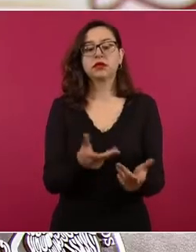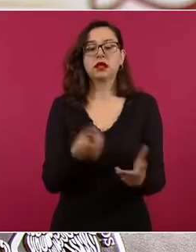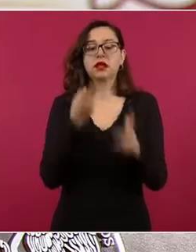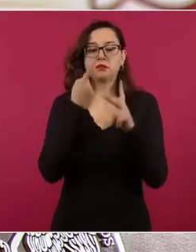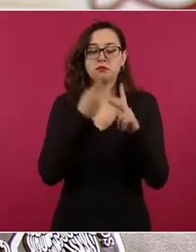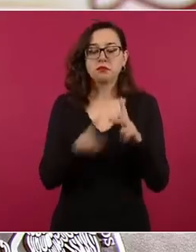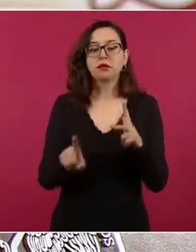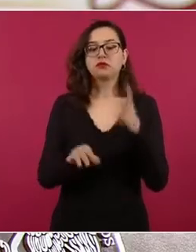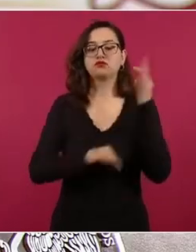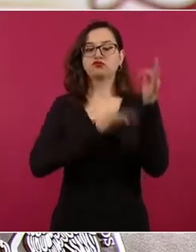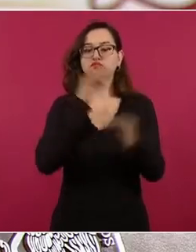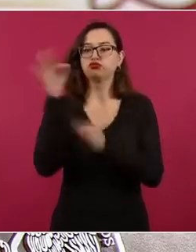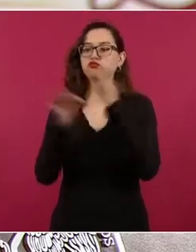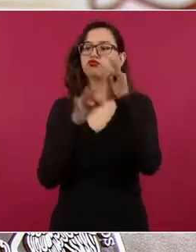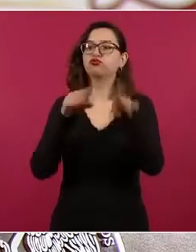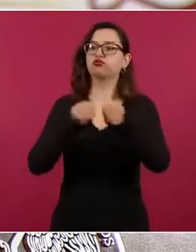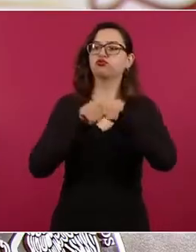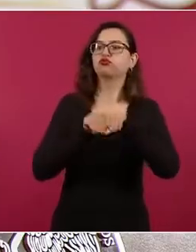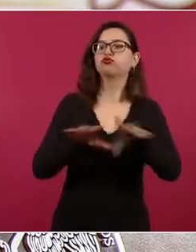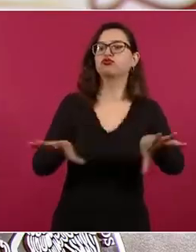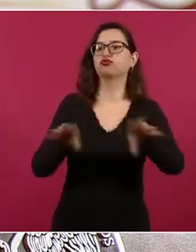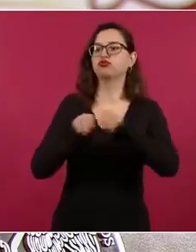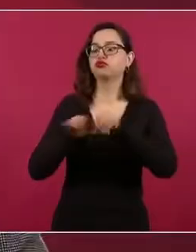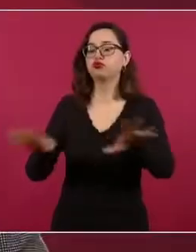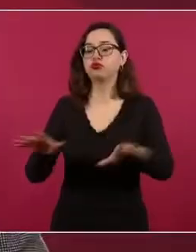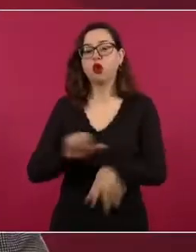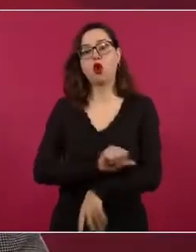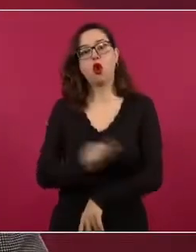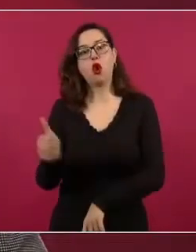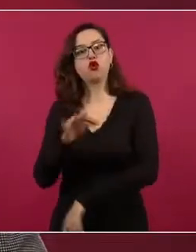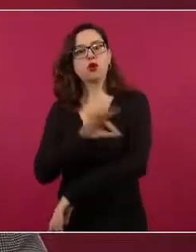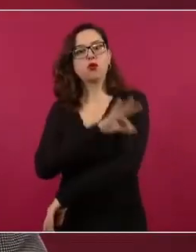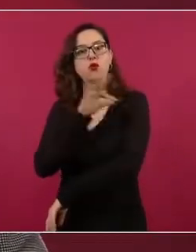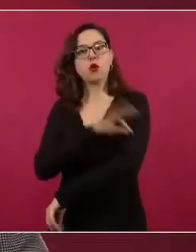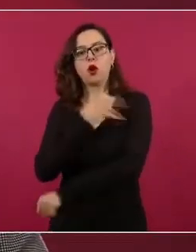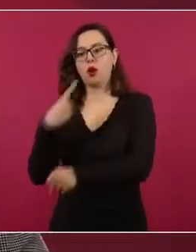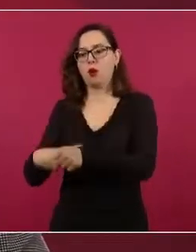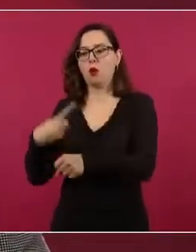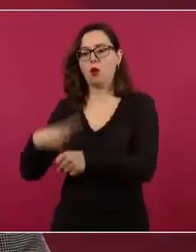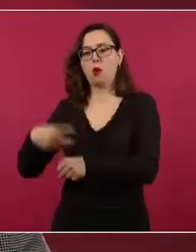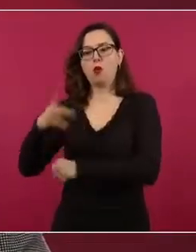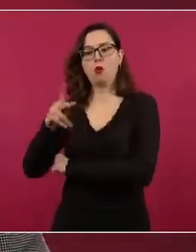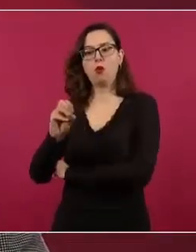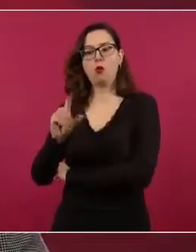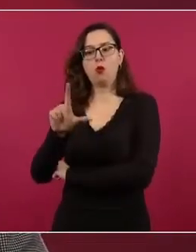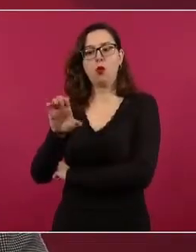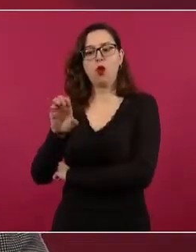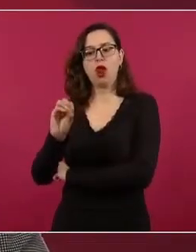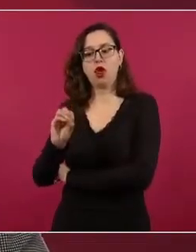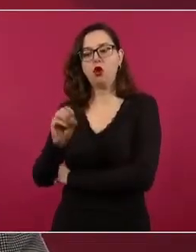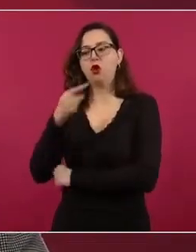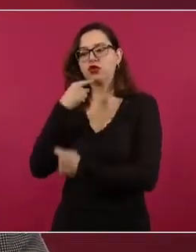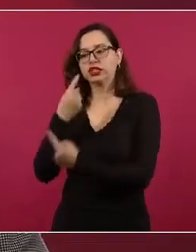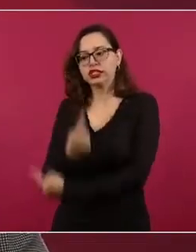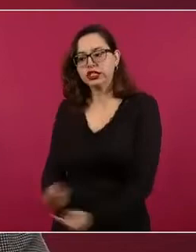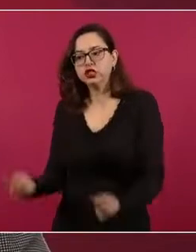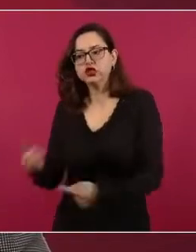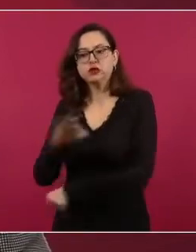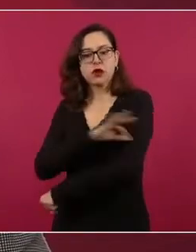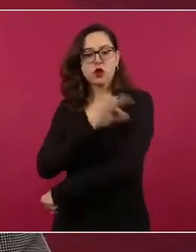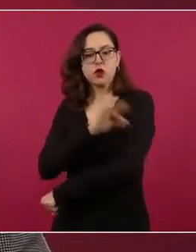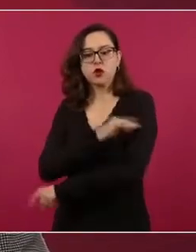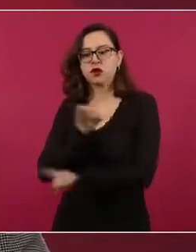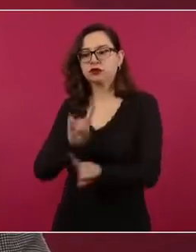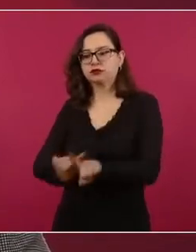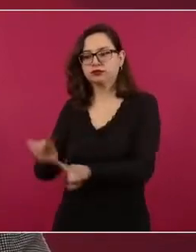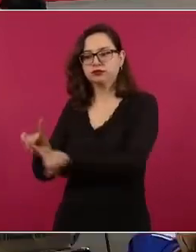recuperación de cobertura contra poliomielitis y otros virus de vacunación infantil. Y finalmente,